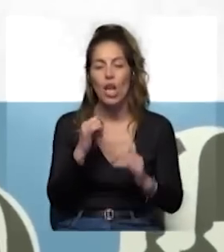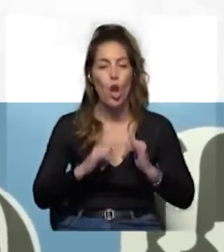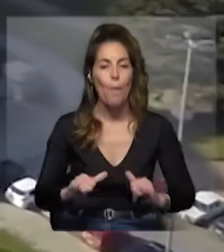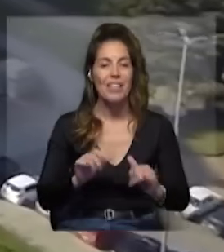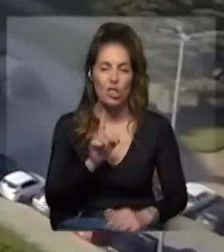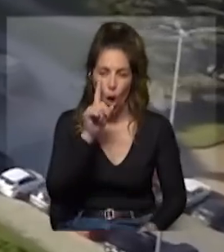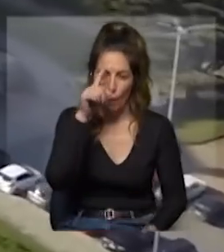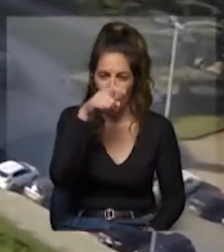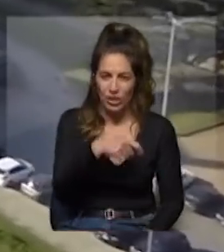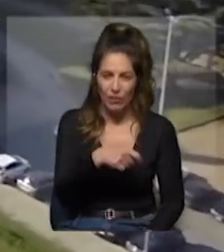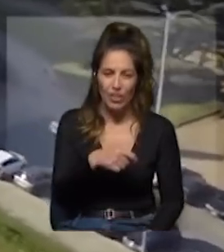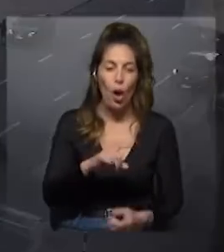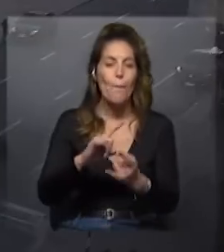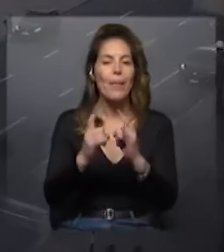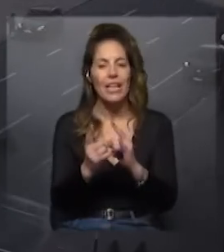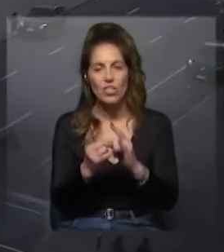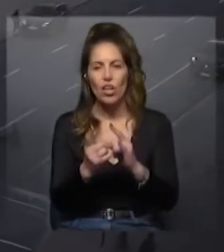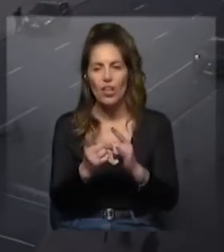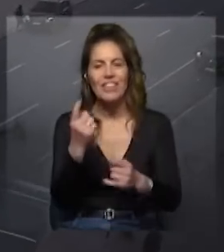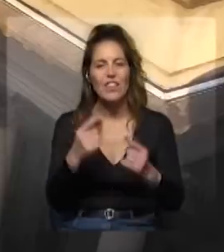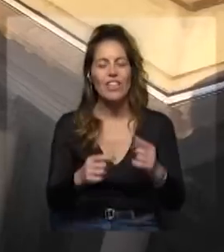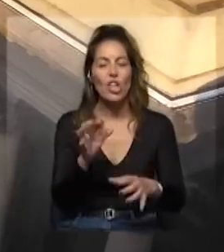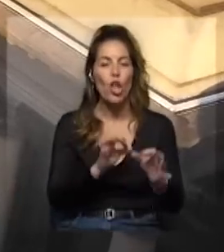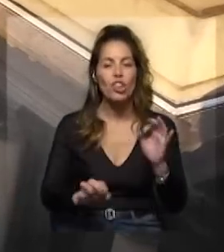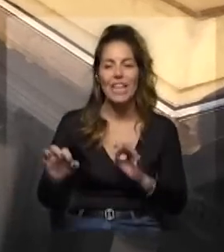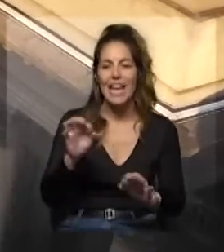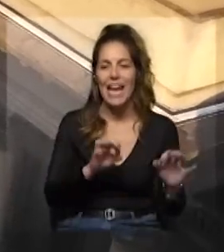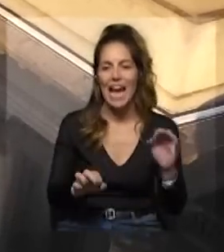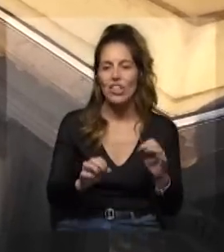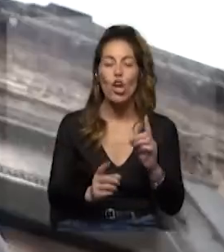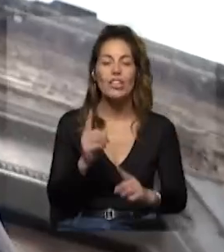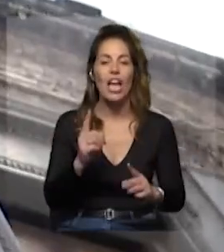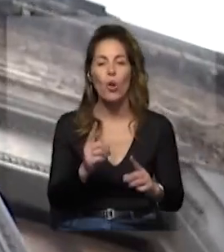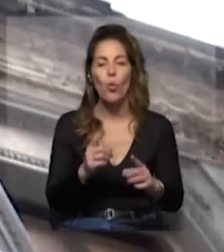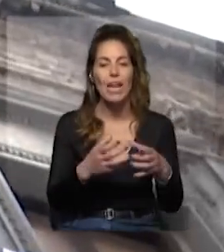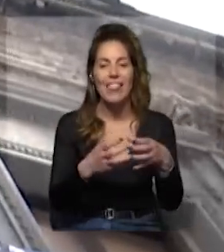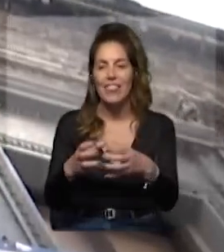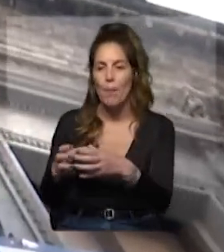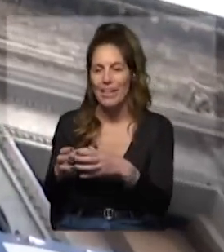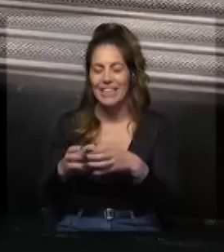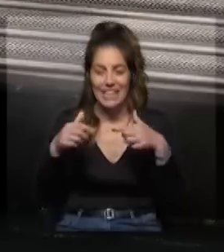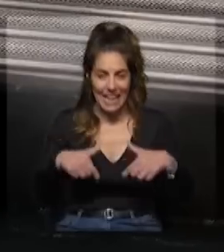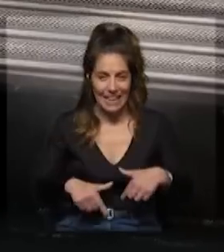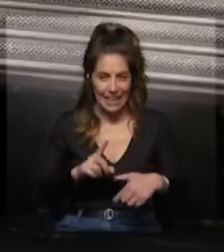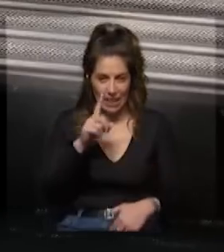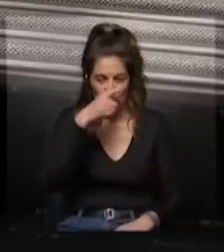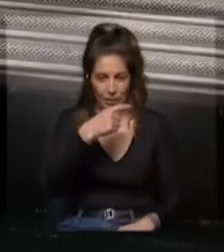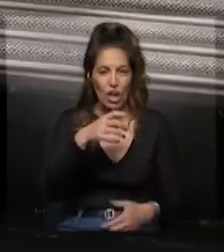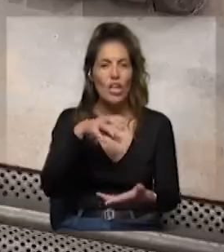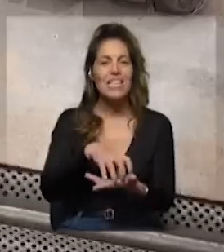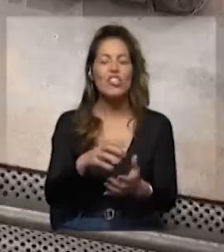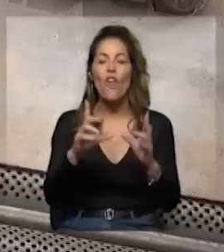Montevideo como el Palacio legislativo los distintos teatros de la capital y algunas dependencias de la intendencia de Montevideo como el centro de